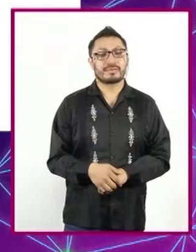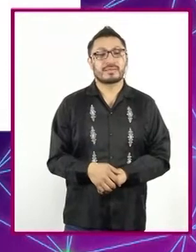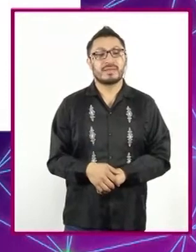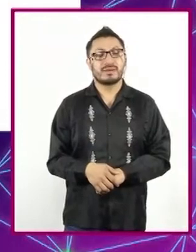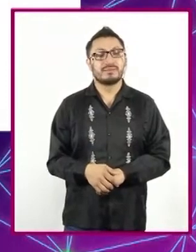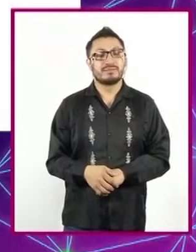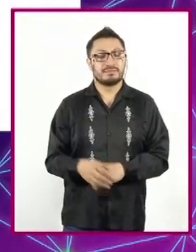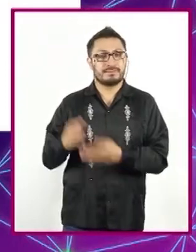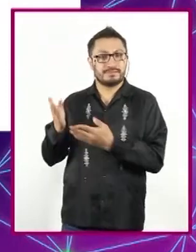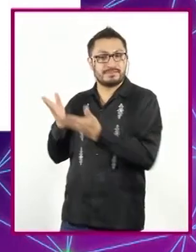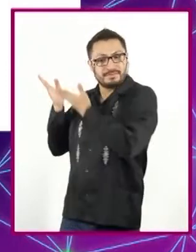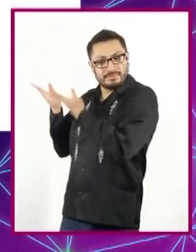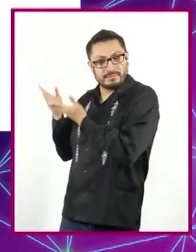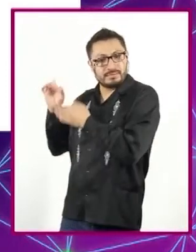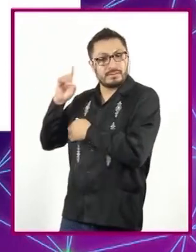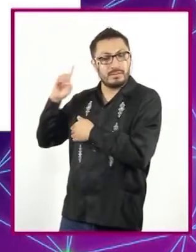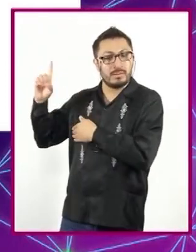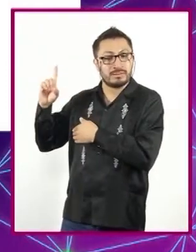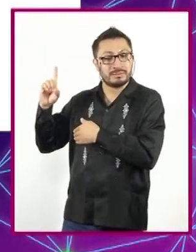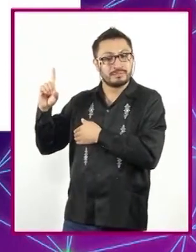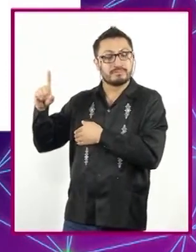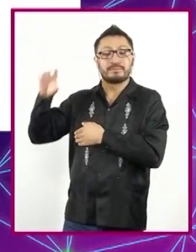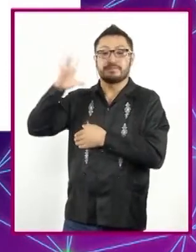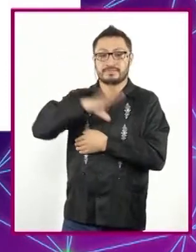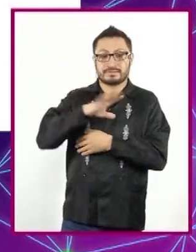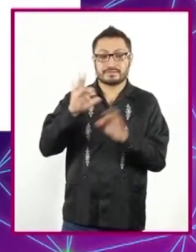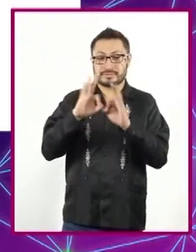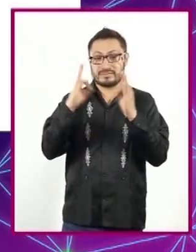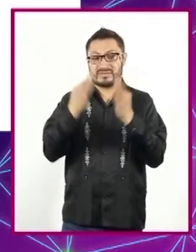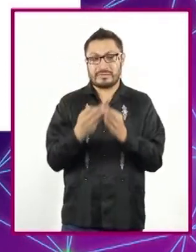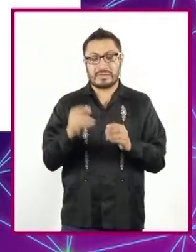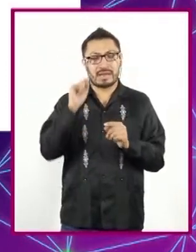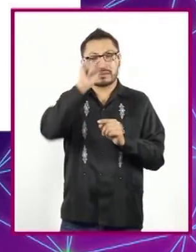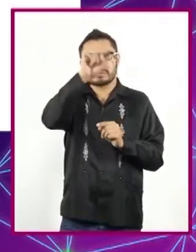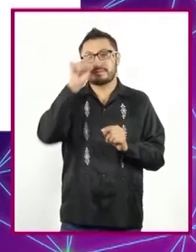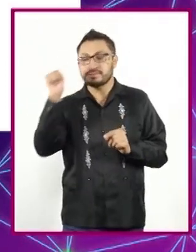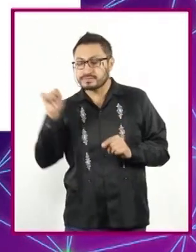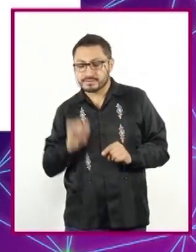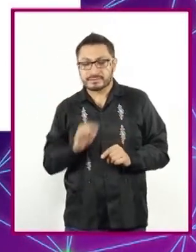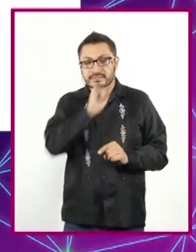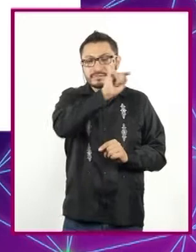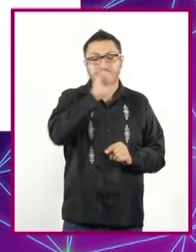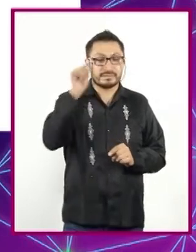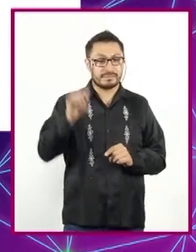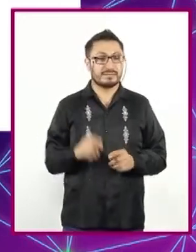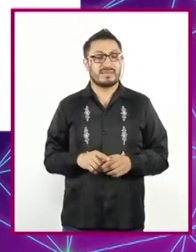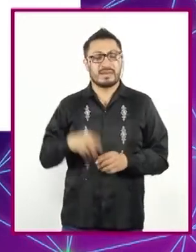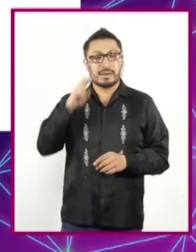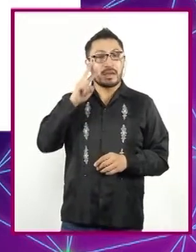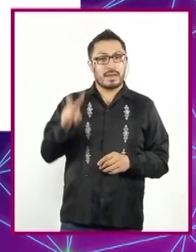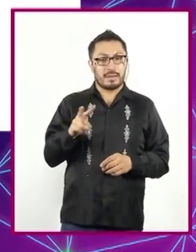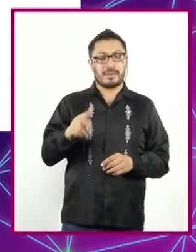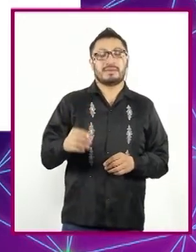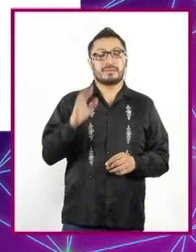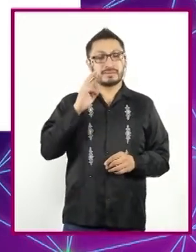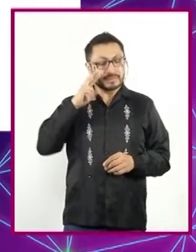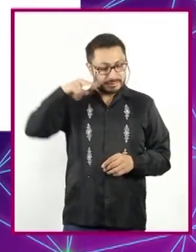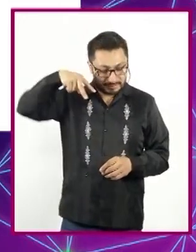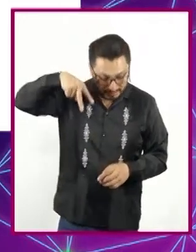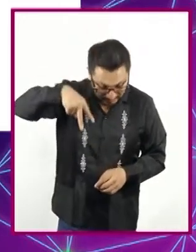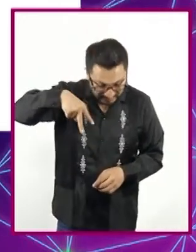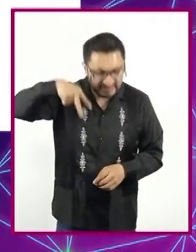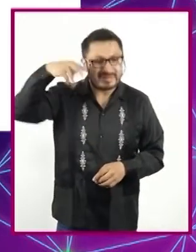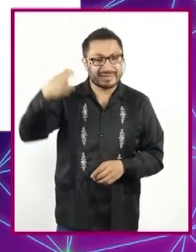En la animación del lado derecho están la figura y los puntos de referencia del plano, vistos desde la parte superior del